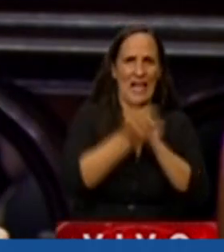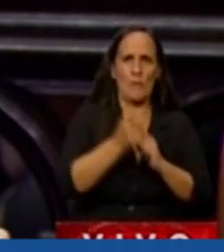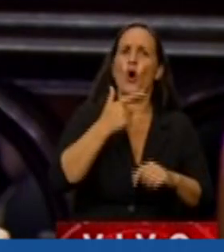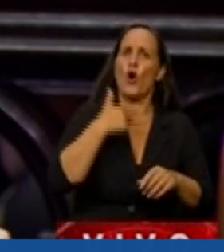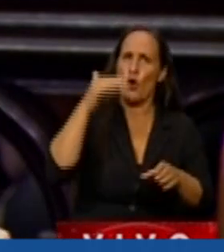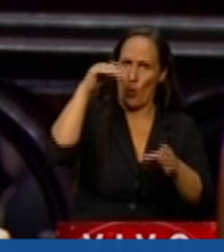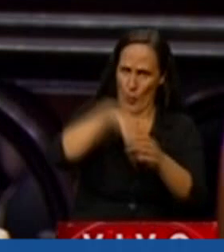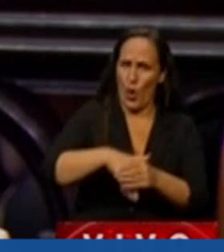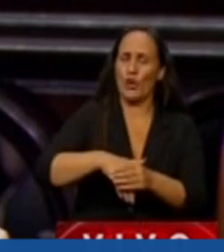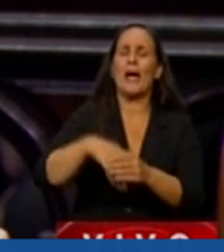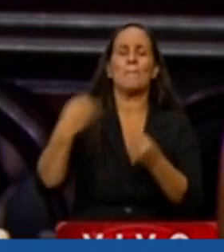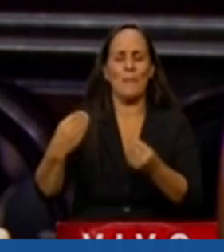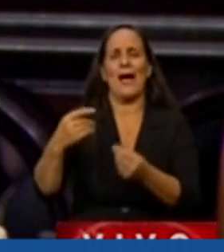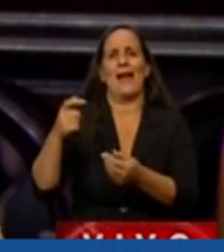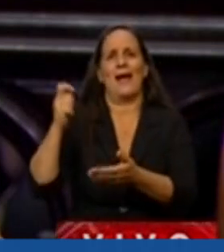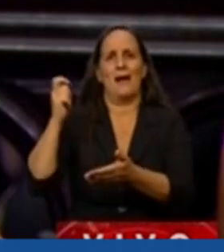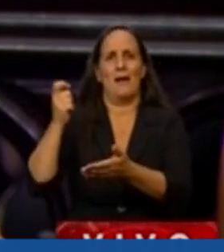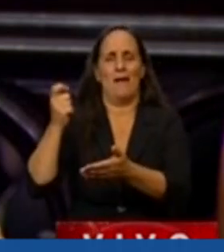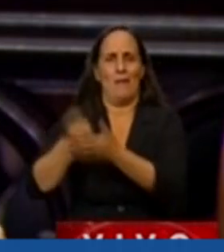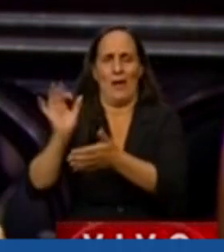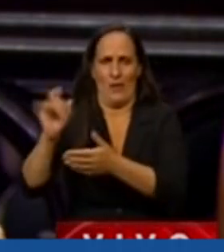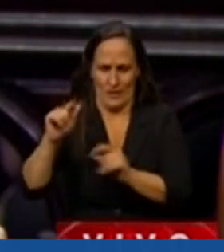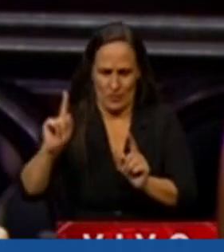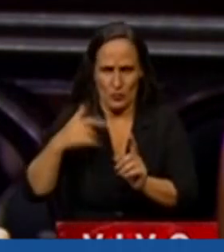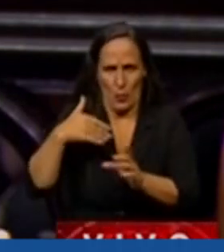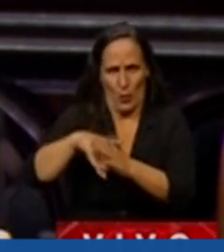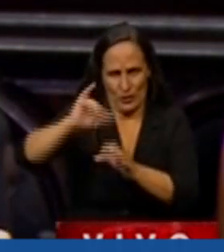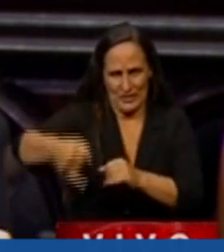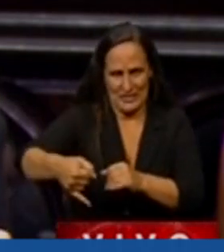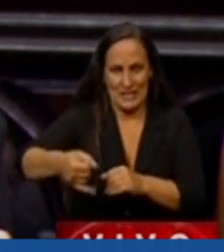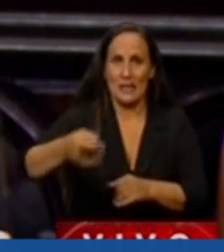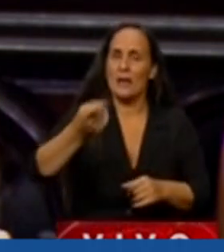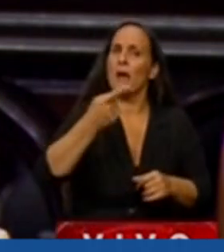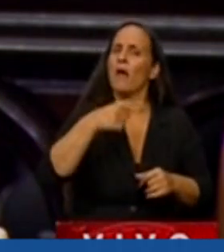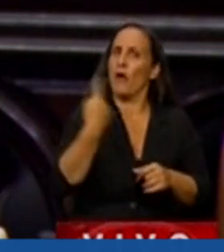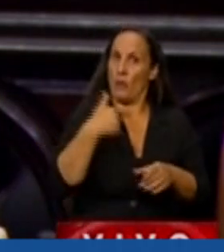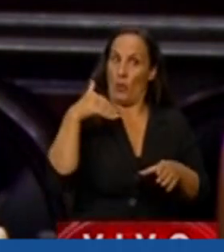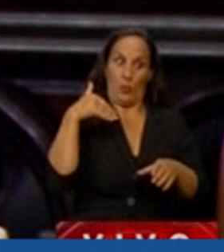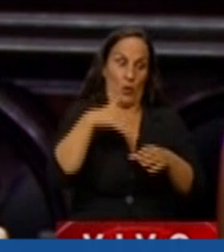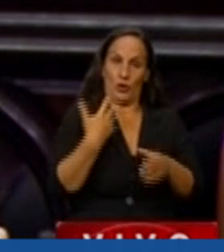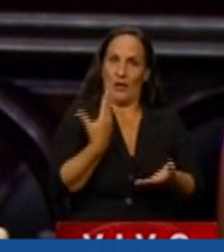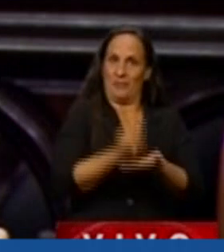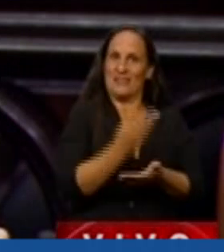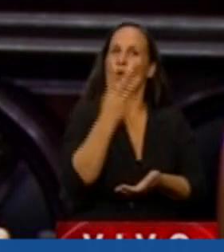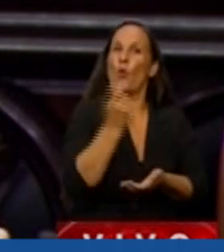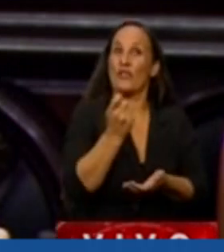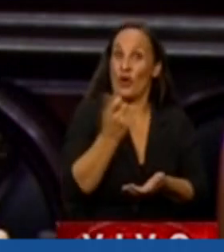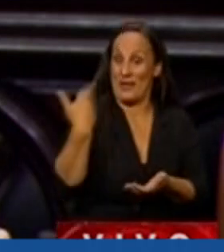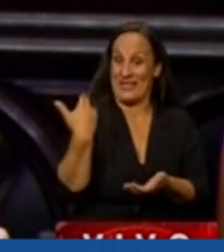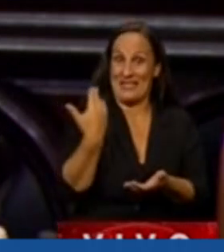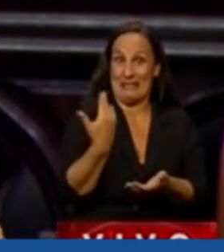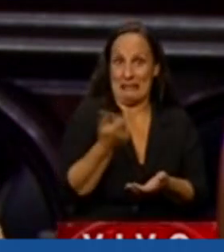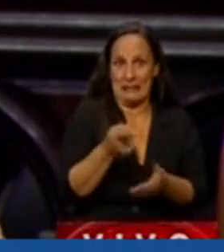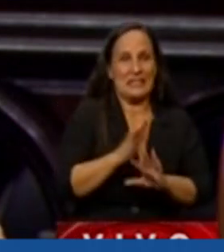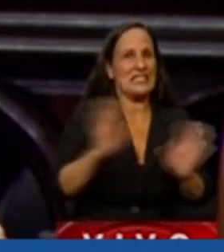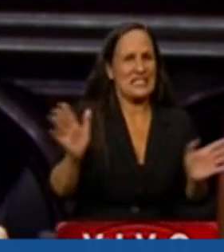votar para evitar el default, fuimos legitimados y nuestro gobierno en la última elección hace 4 meses y eso